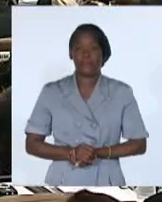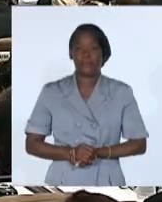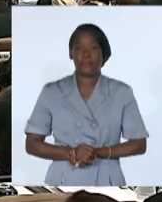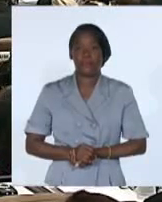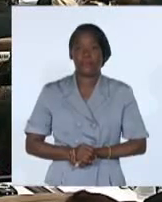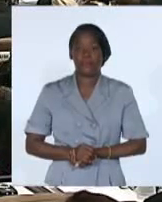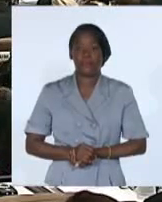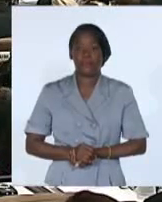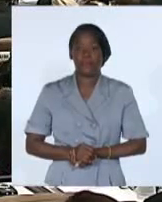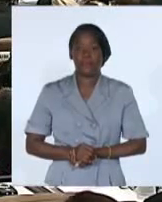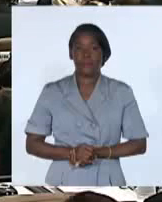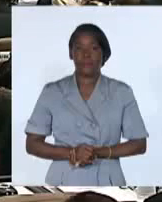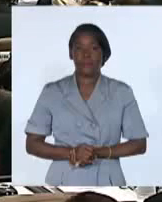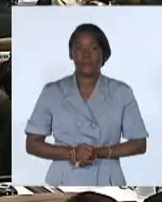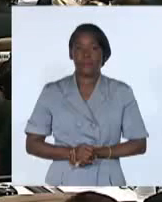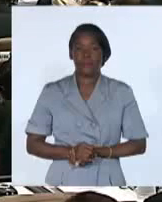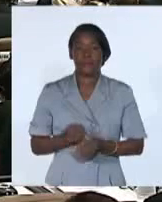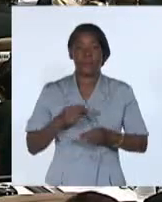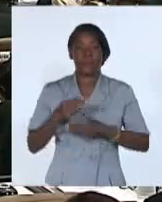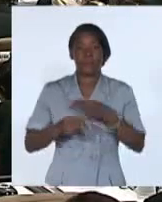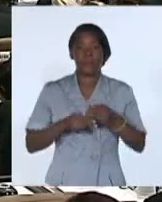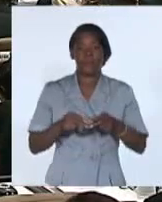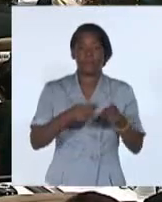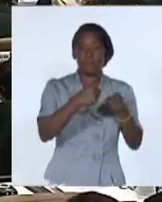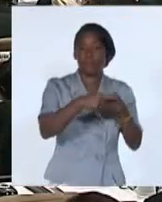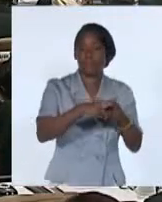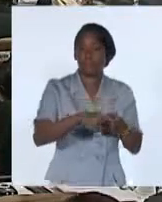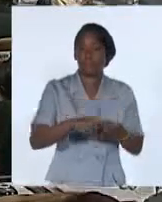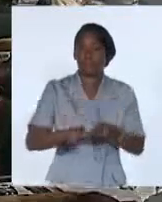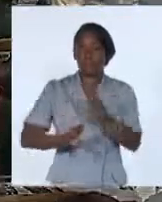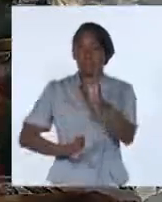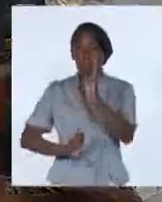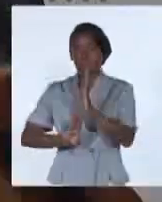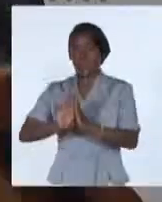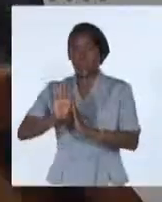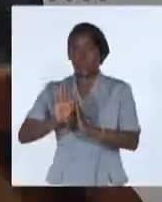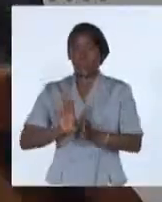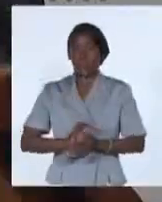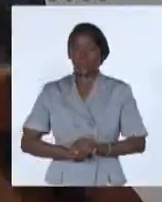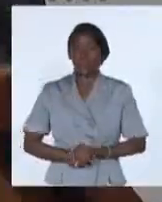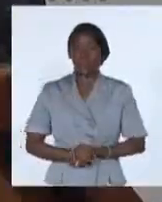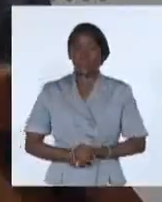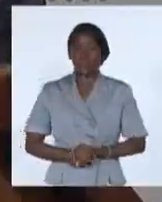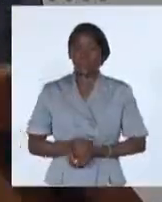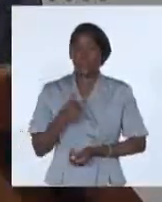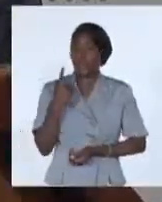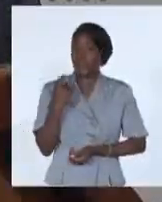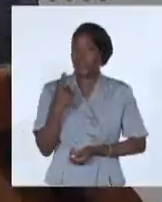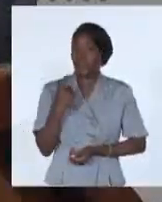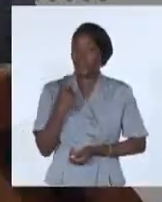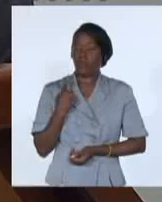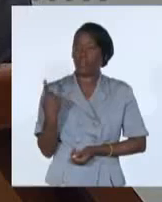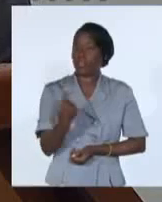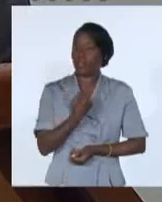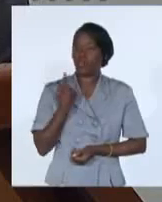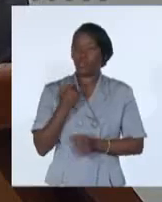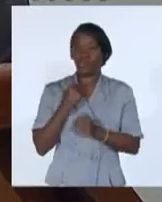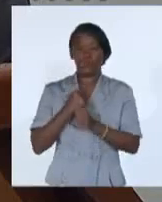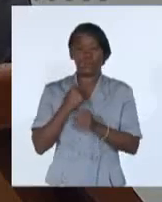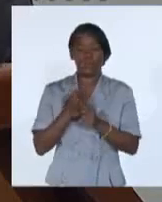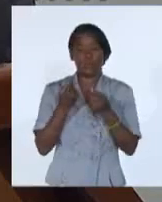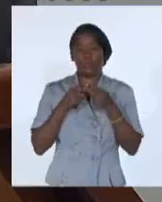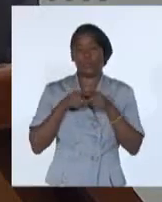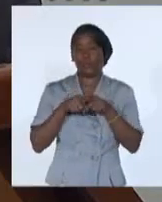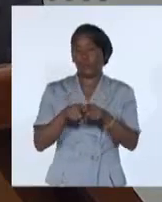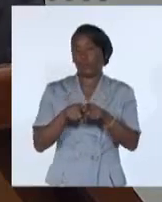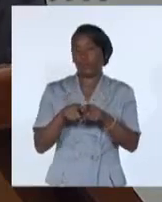and prioritize recursos y el desarrollo sostenible. But we need global action. Necesitamos una acción global que